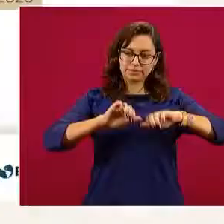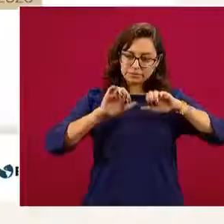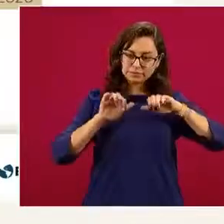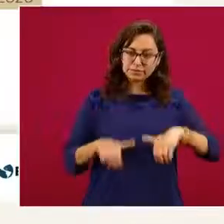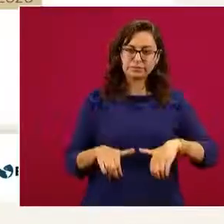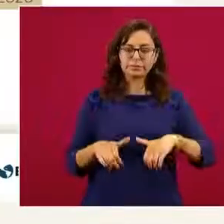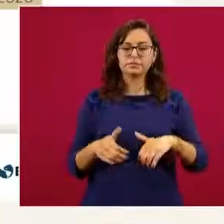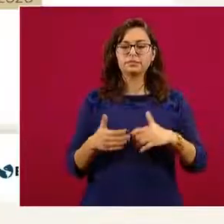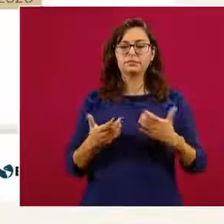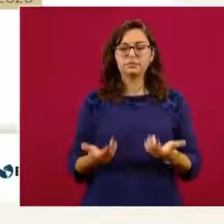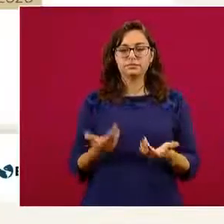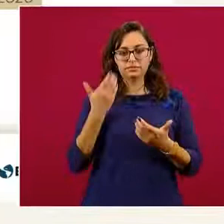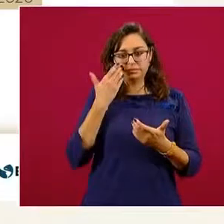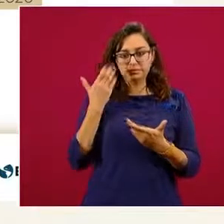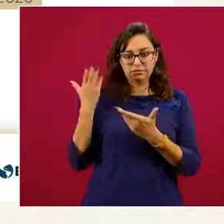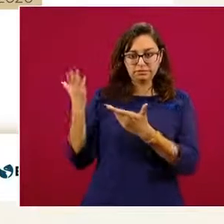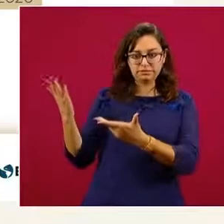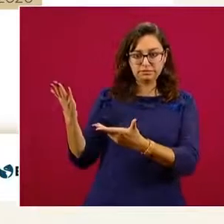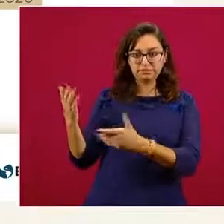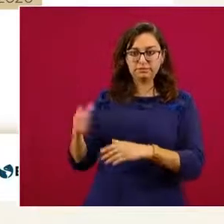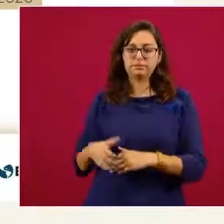a la plataforma a inscribirse.